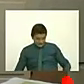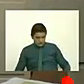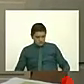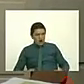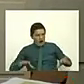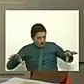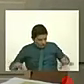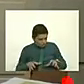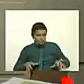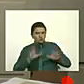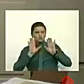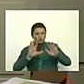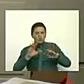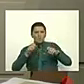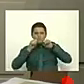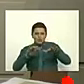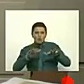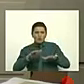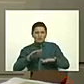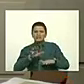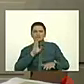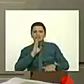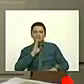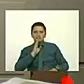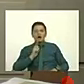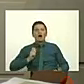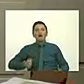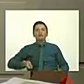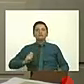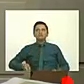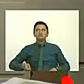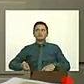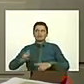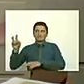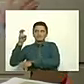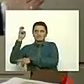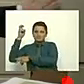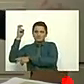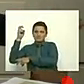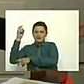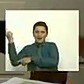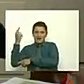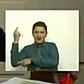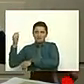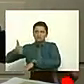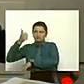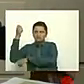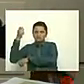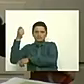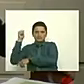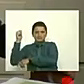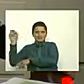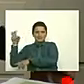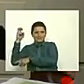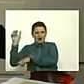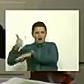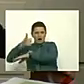pública es el abogado del consorcio, que es el actual Fiscal General de la Nación, ¿cómo va a investigarse a sí